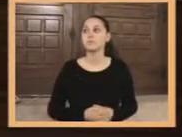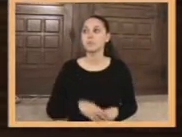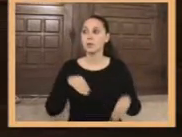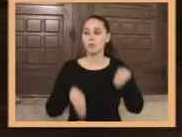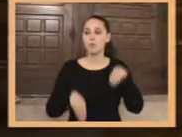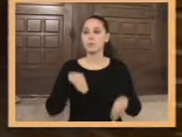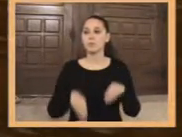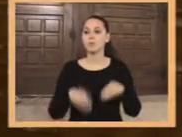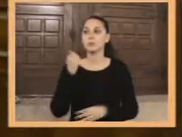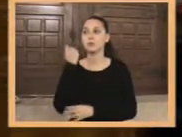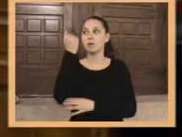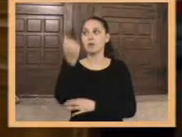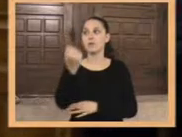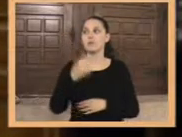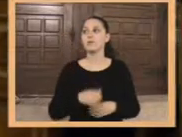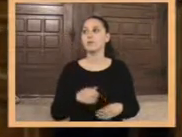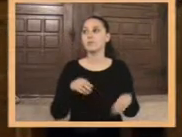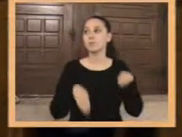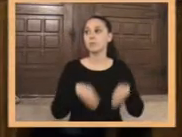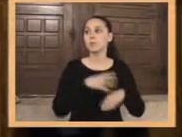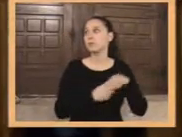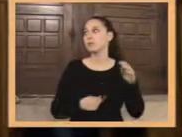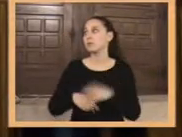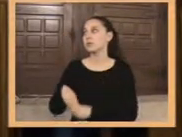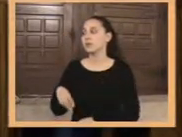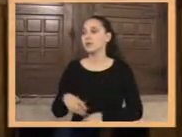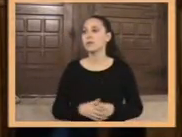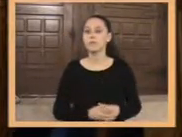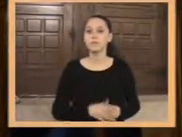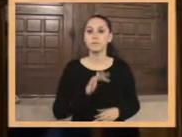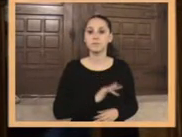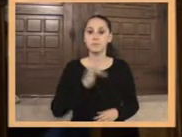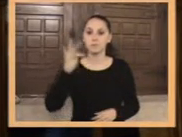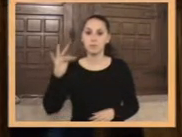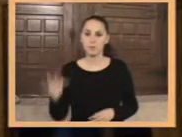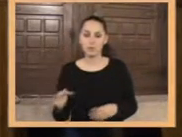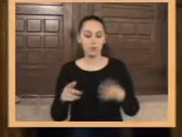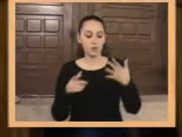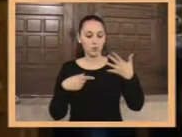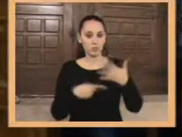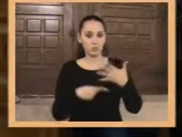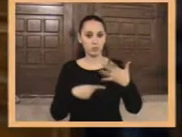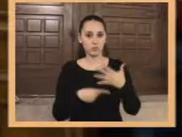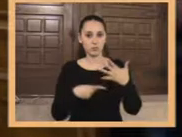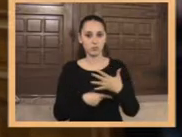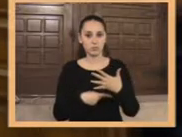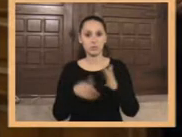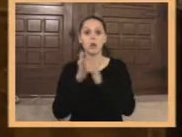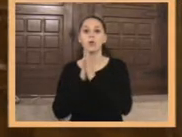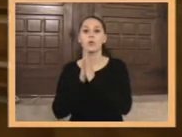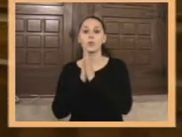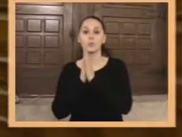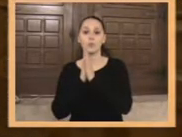¿Votos a favor de la urgencia? ¿Abstenciones? Bien. Pasamos al siguiente punto del orden del día, que son ruegos